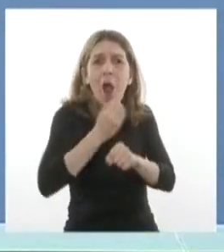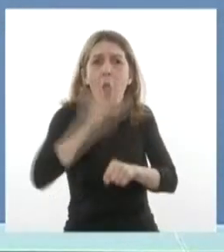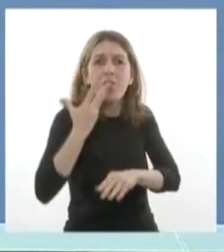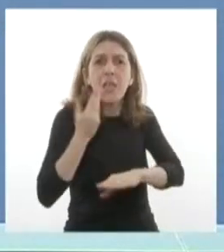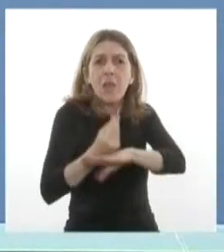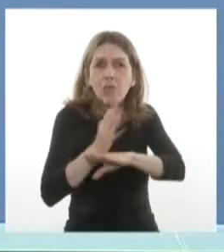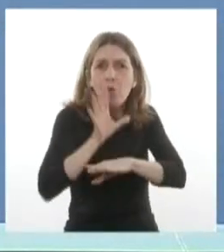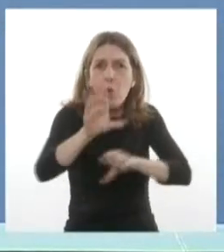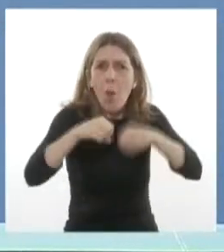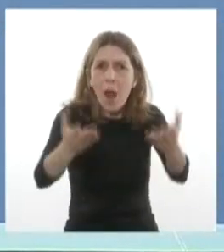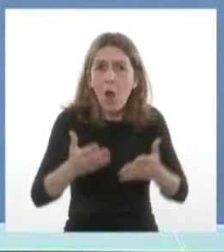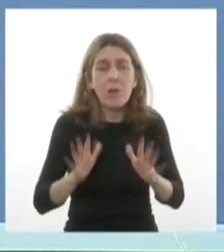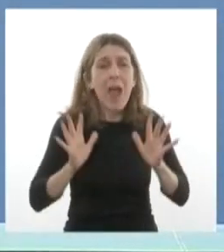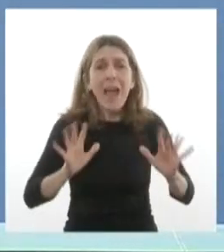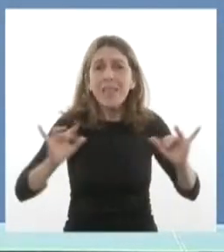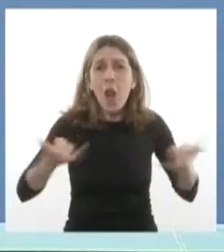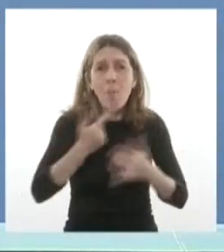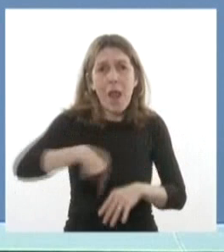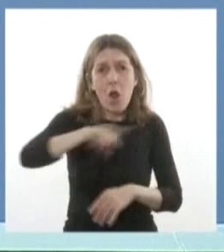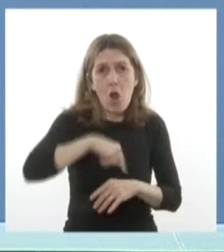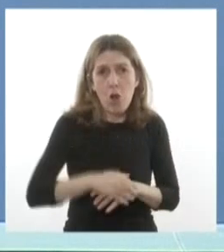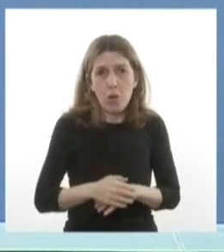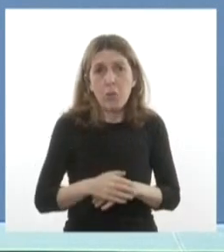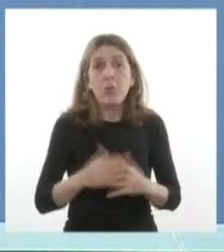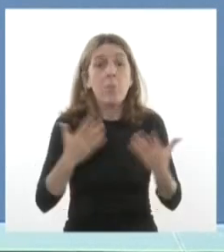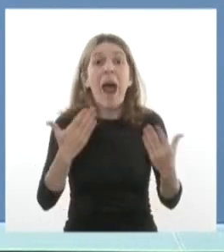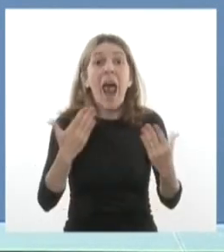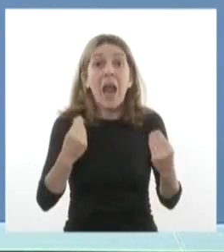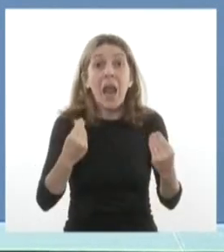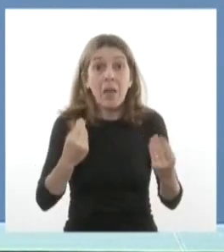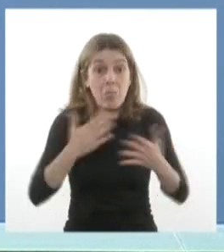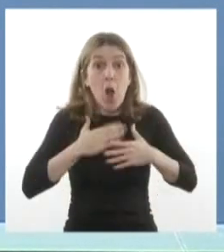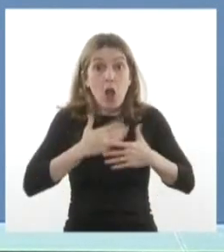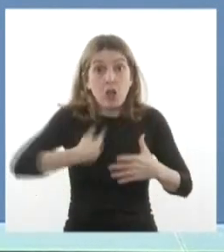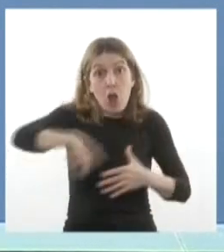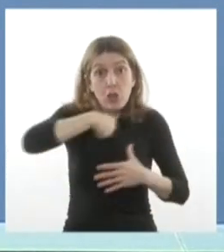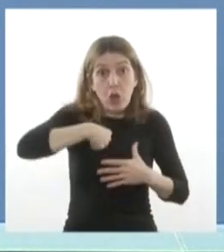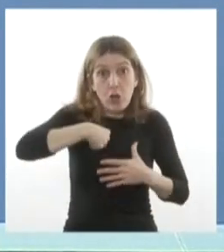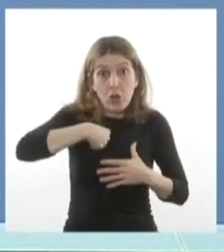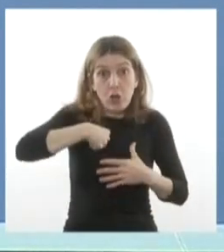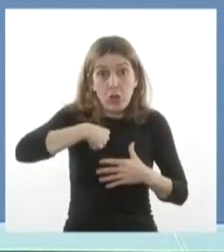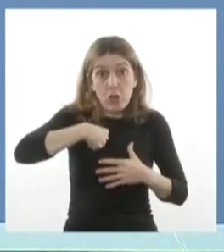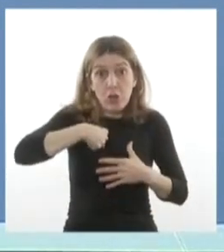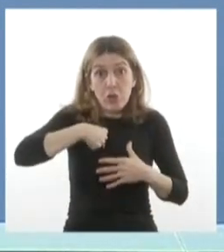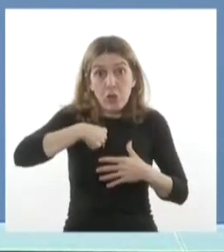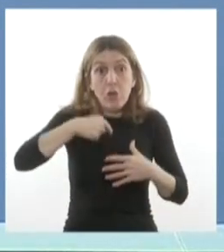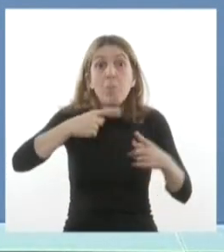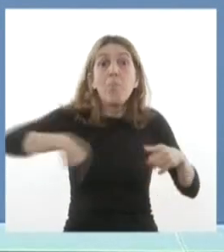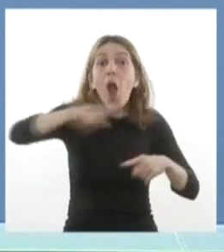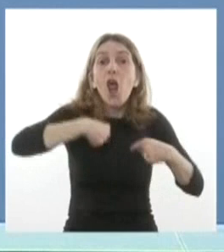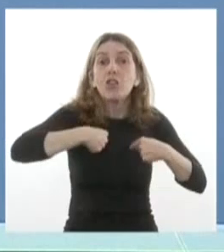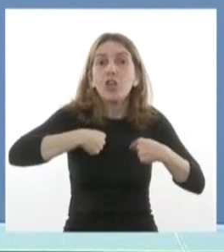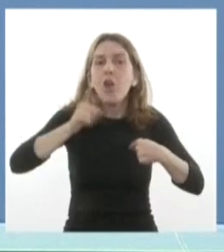Es lo mejor que podemos hacer. Por nosotros, no por los otros, por